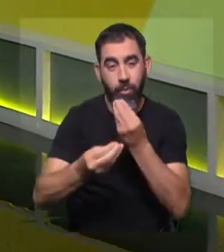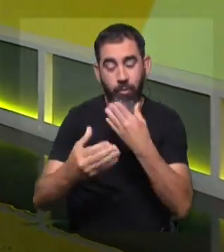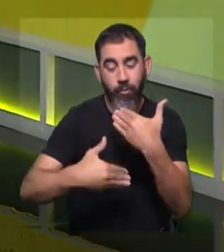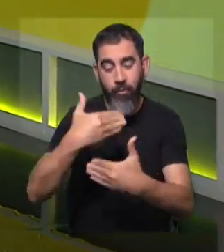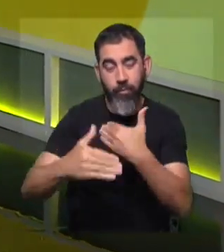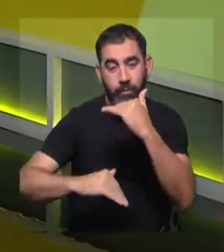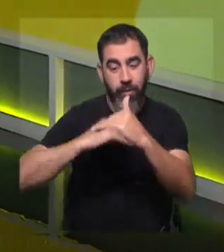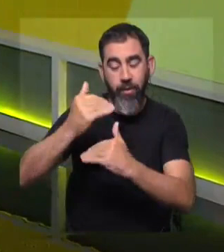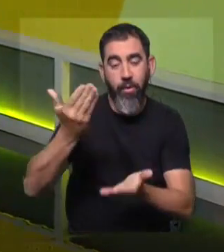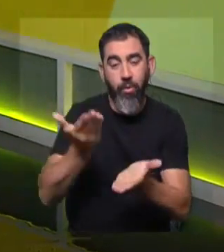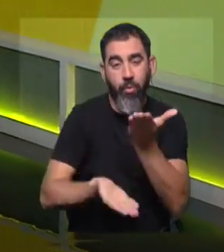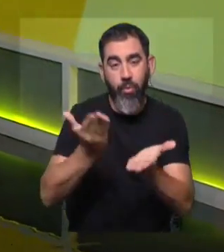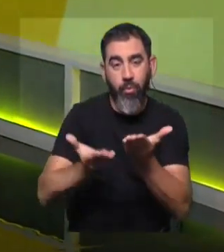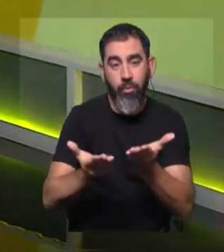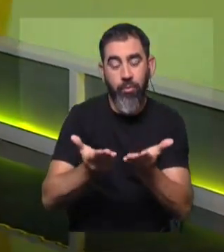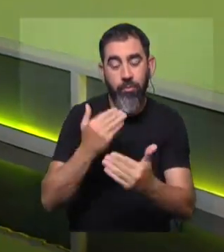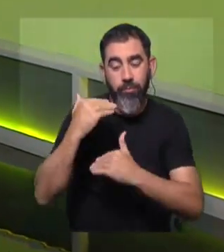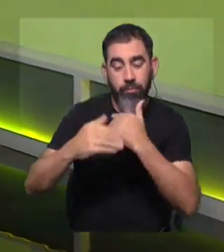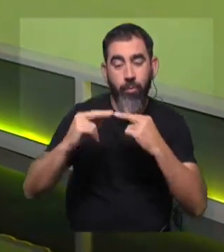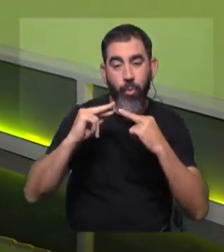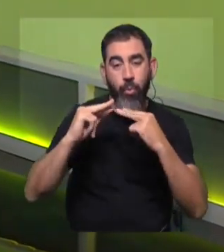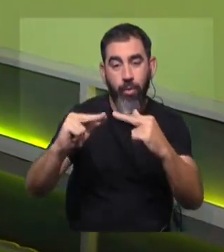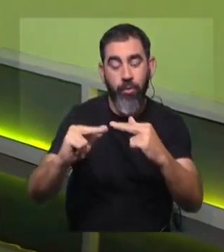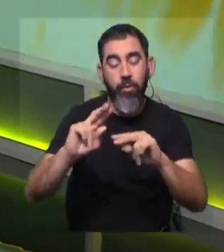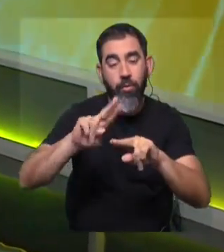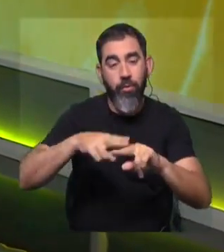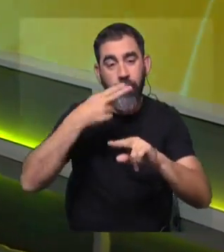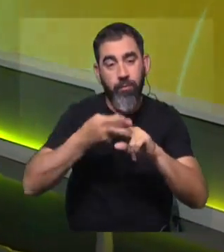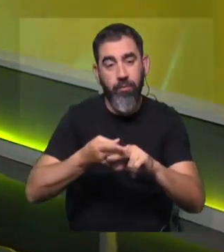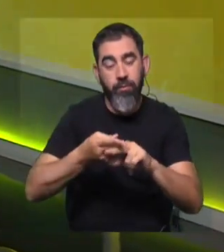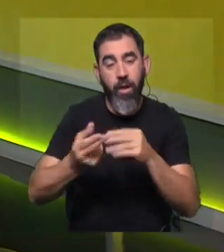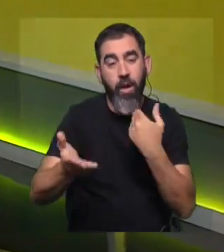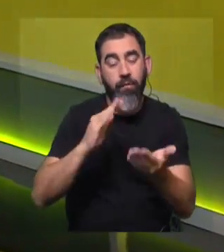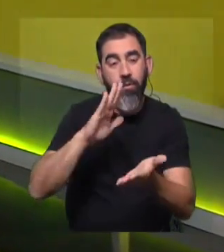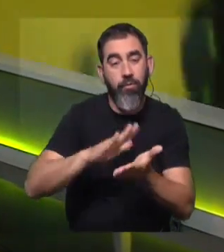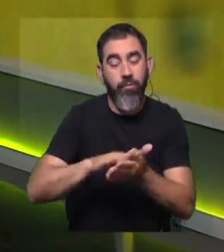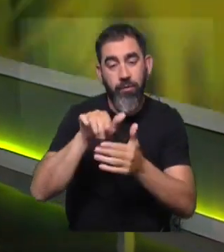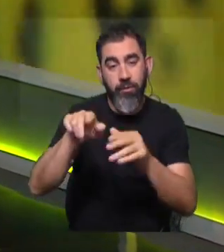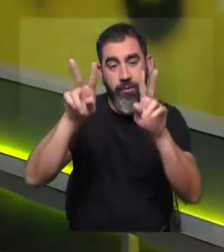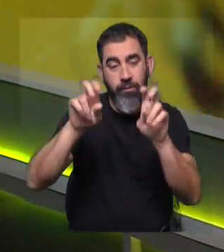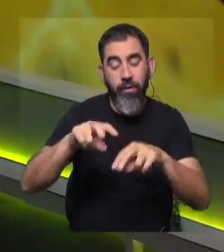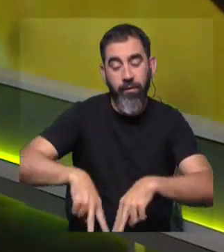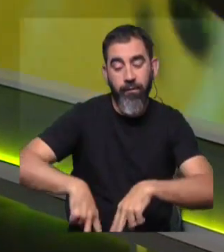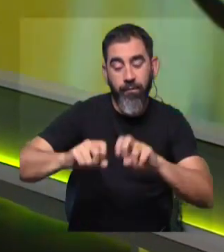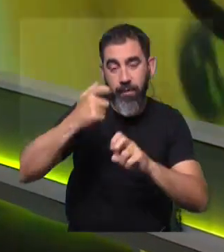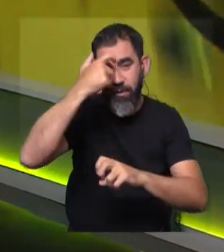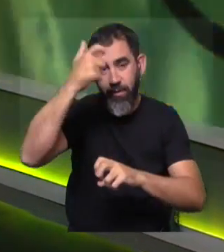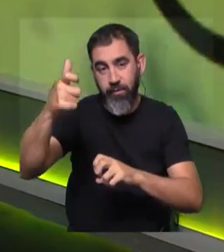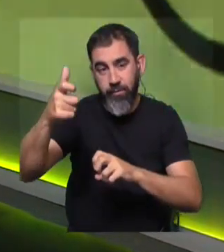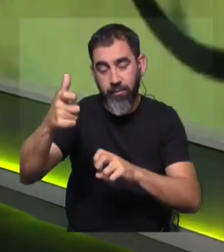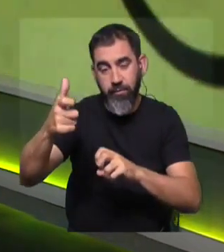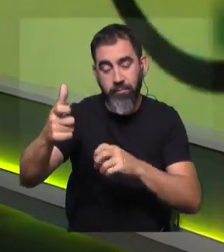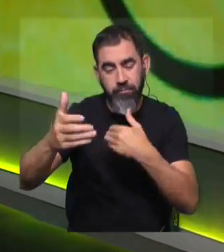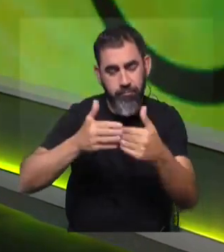un desarrollo justo y sostenible. Y una vez más, vamos a hablar de eso, de la investigación científica que, a pesar